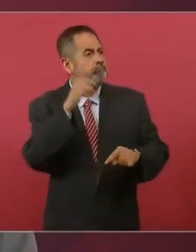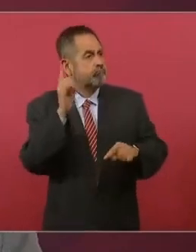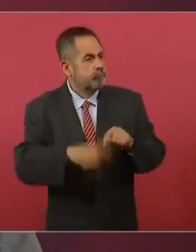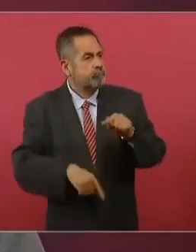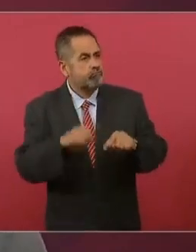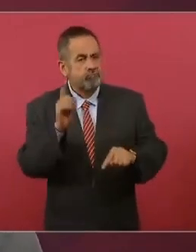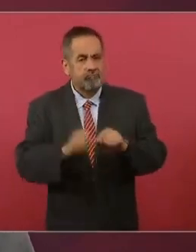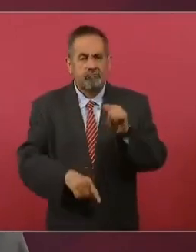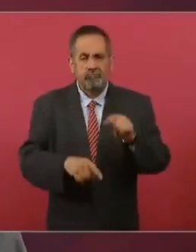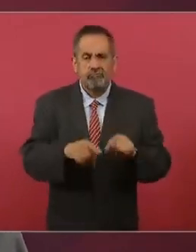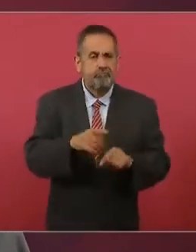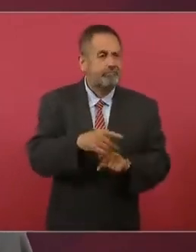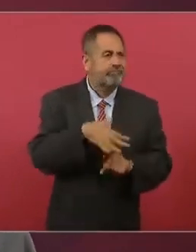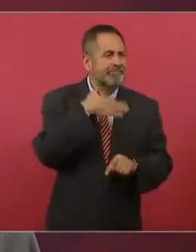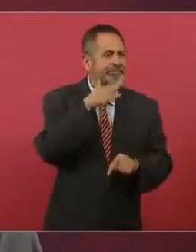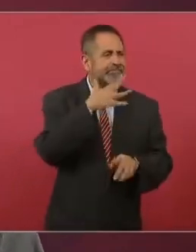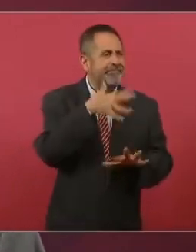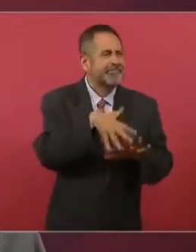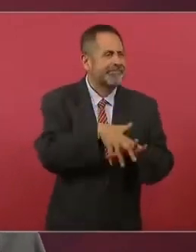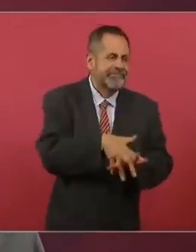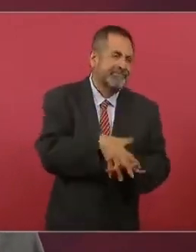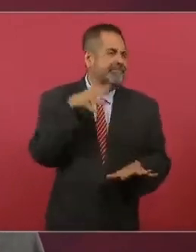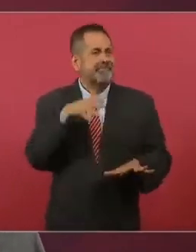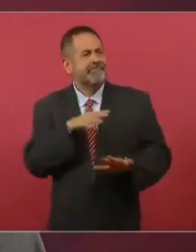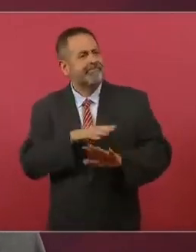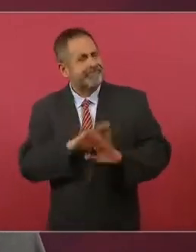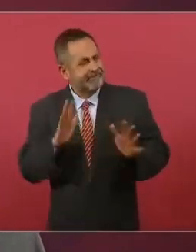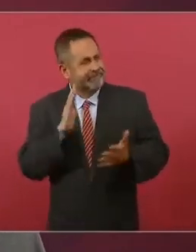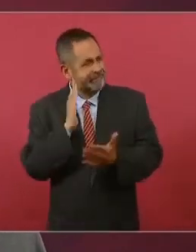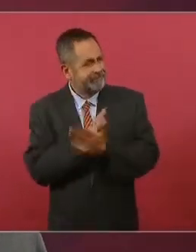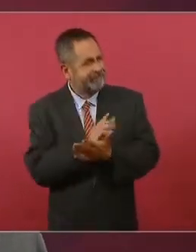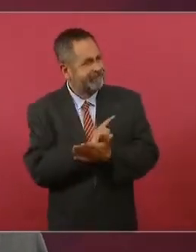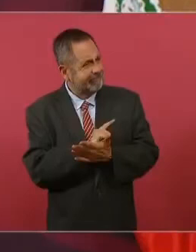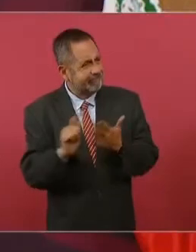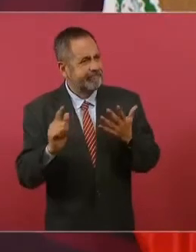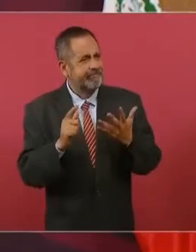desterrar la corrupción del país.